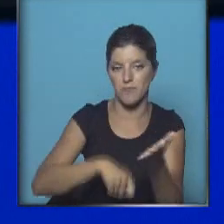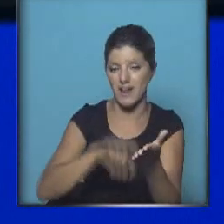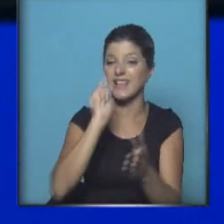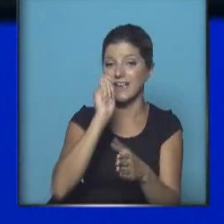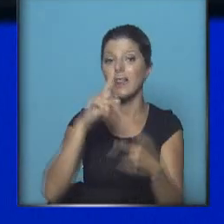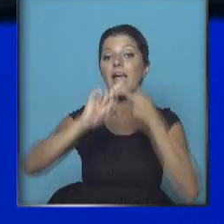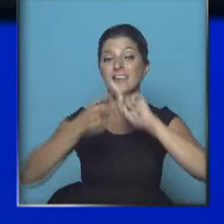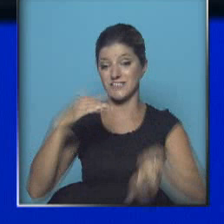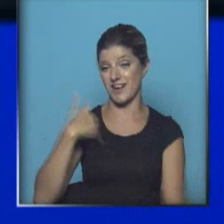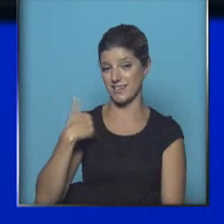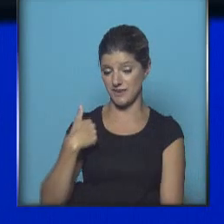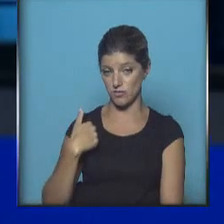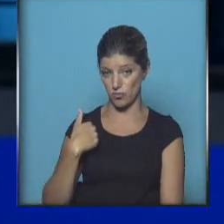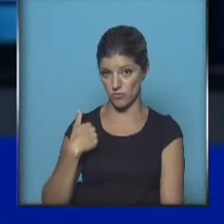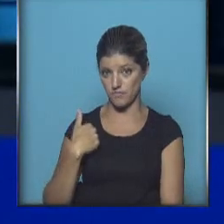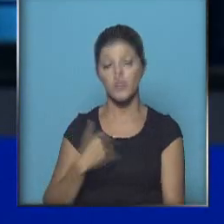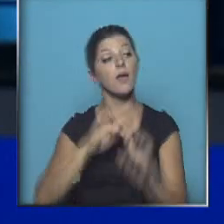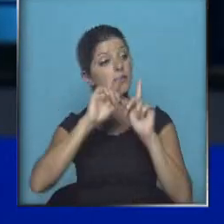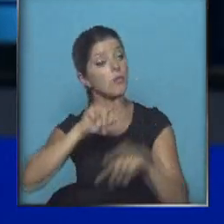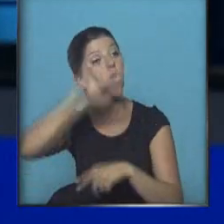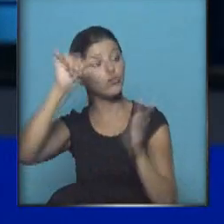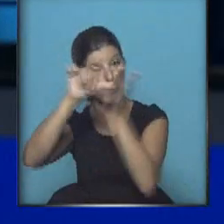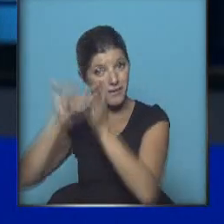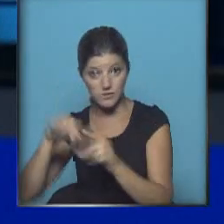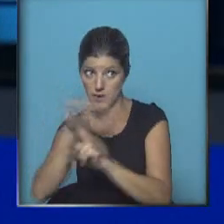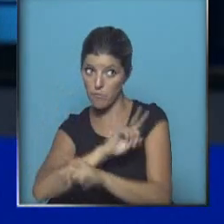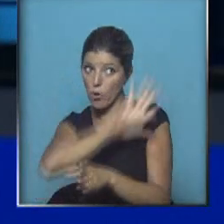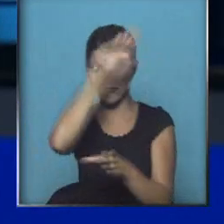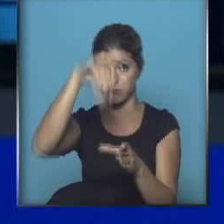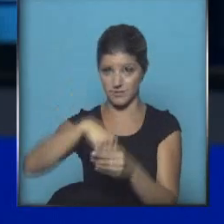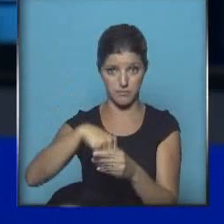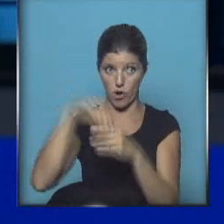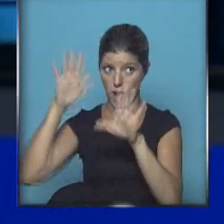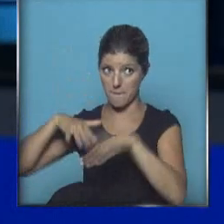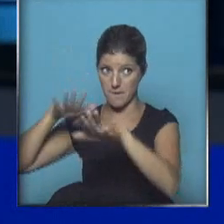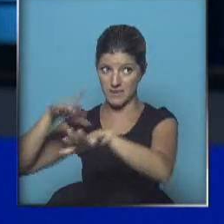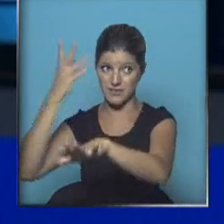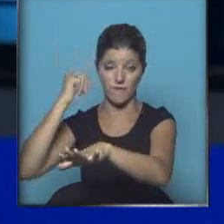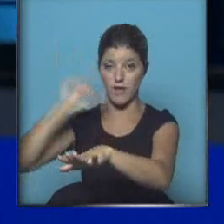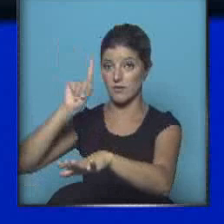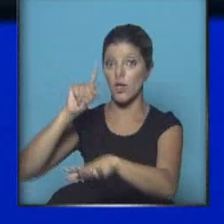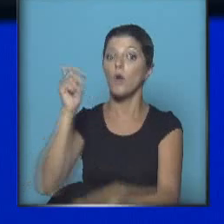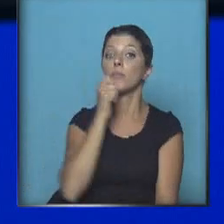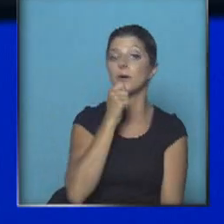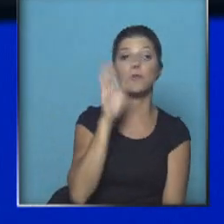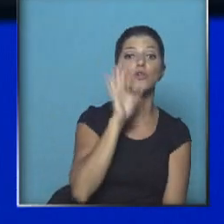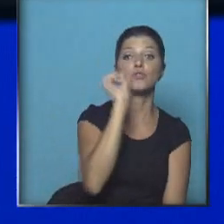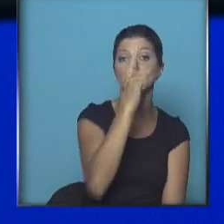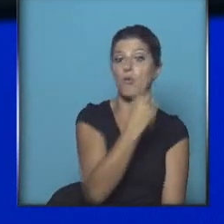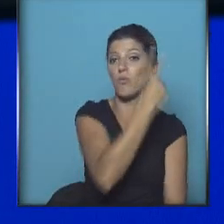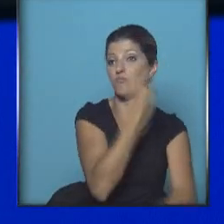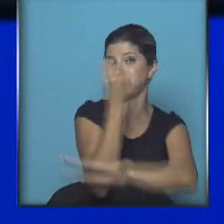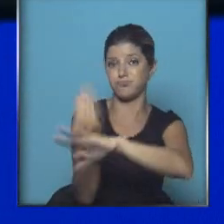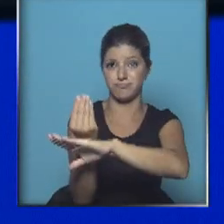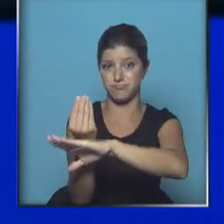Timerman. Claro, por otro lado, muchísimos otros países tampoco participaron de esa marcha, digamos. Estados Unidos participó incluso, con un funcionario de